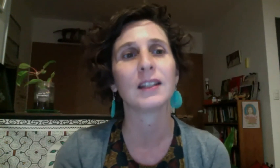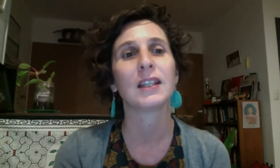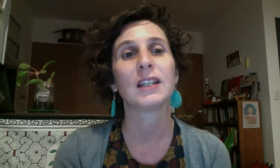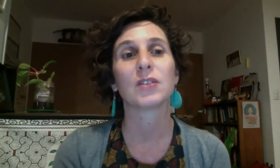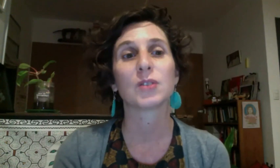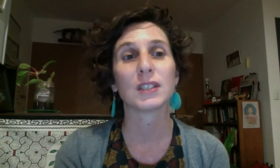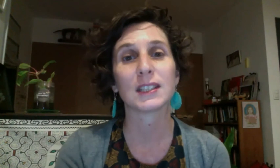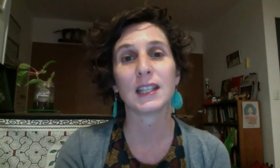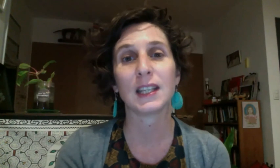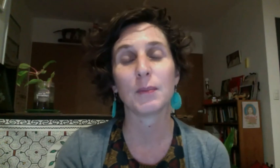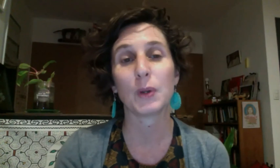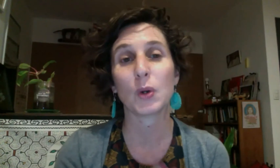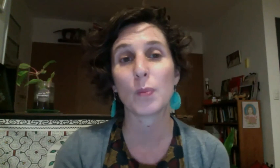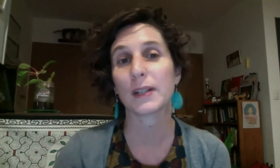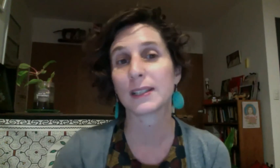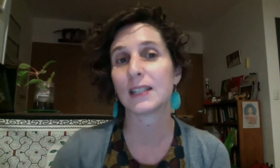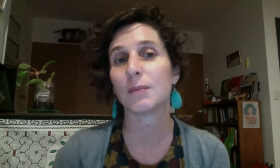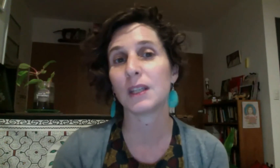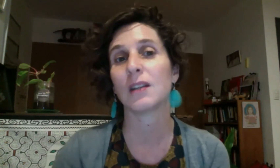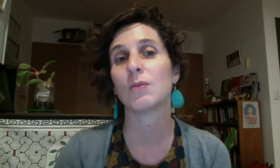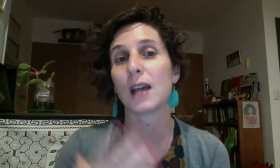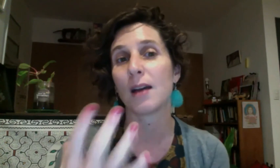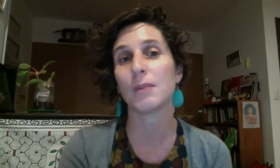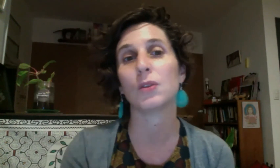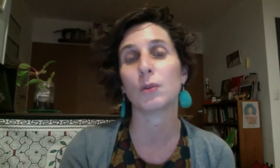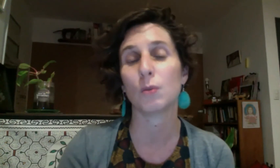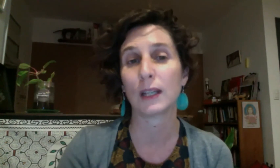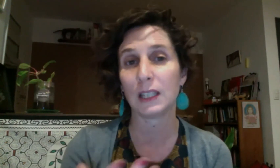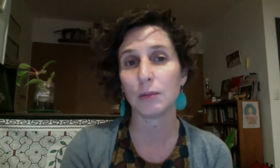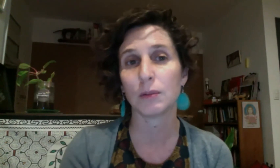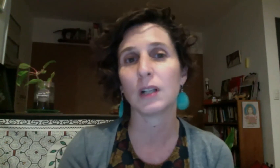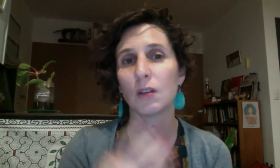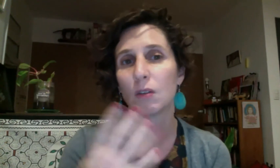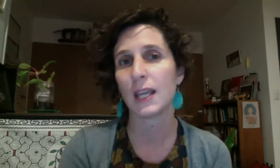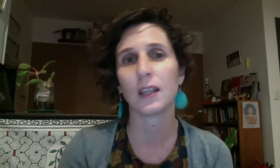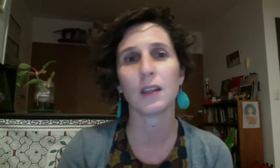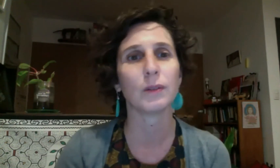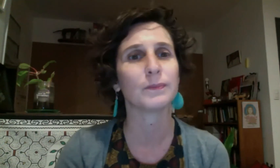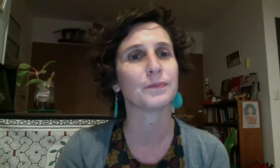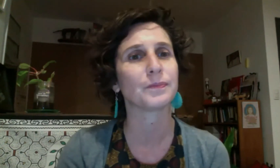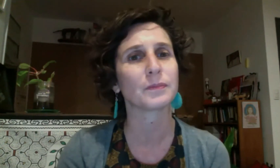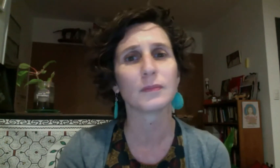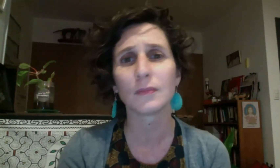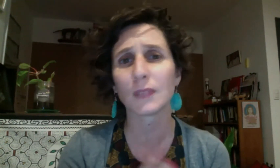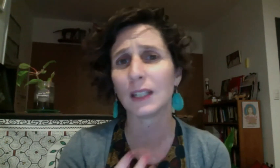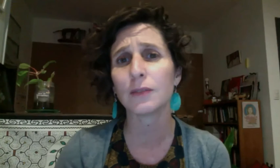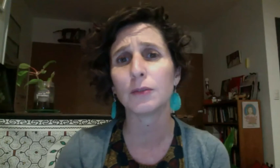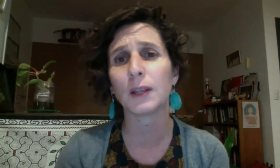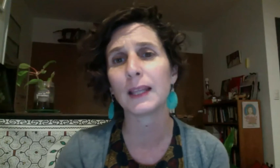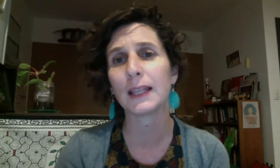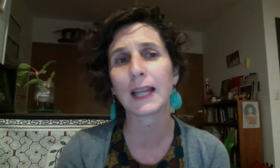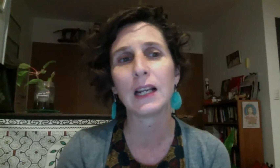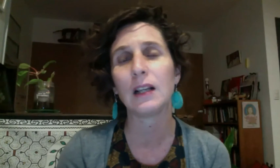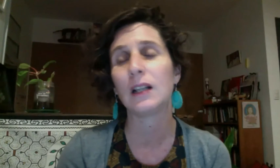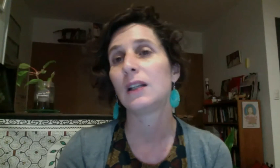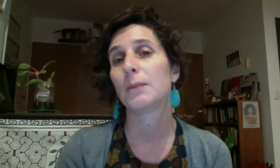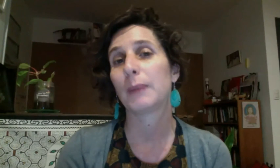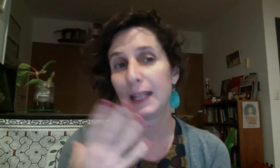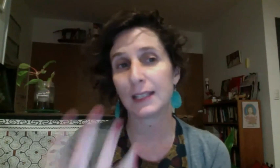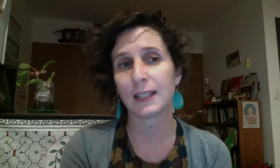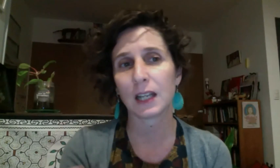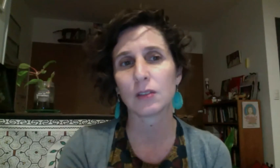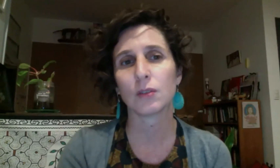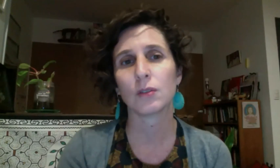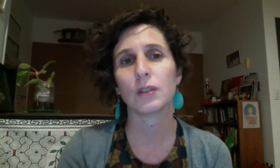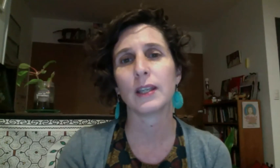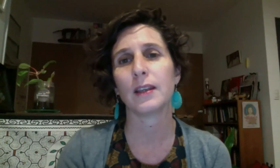cotidiana. Entonces, pero conversar también en un ámbito educativo, en el colegio, es fundamental para, en